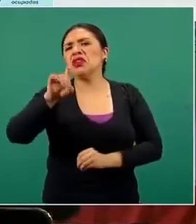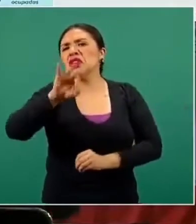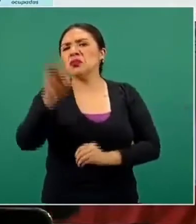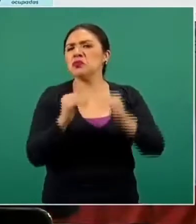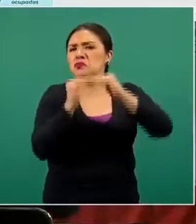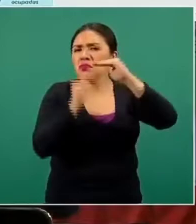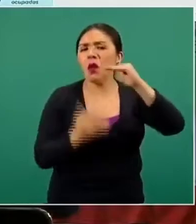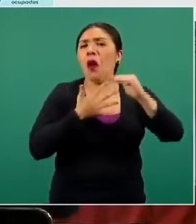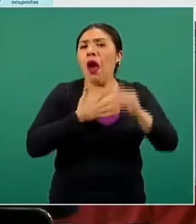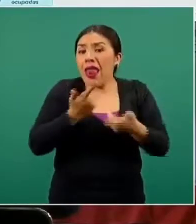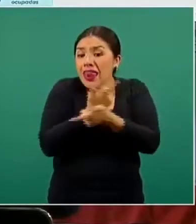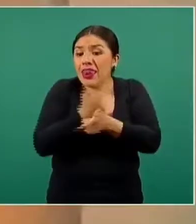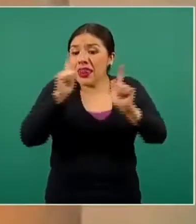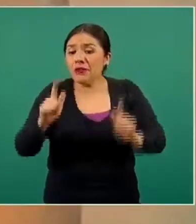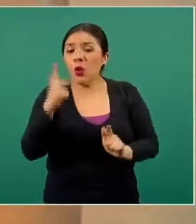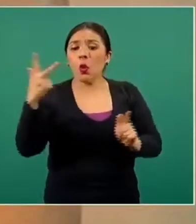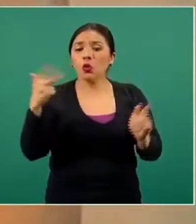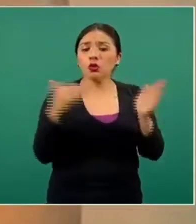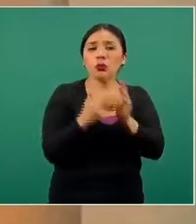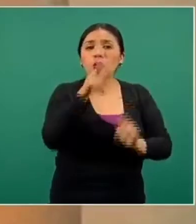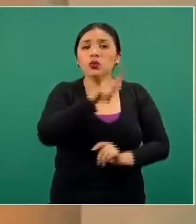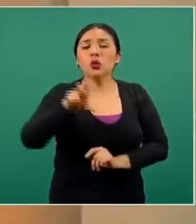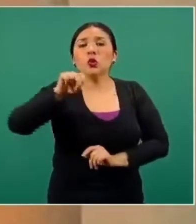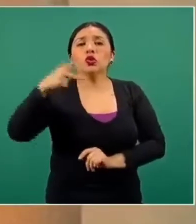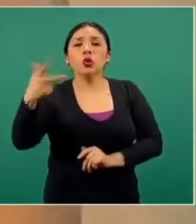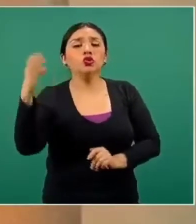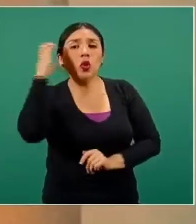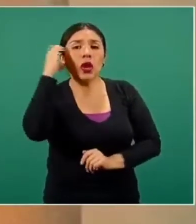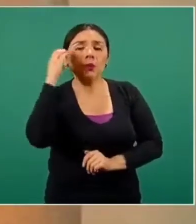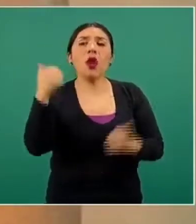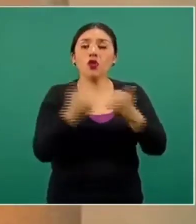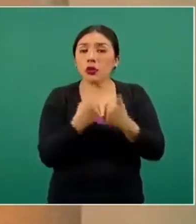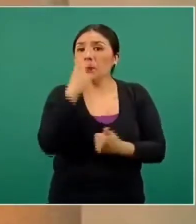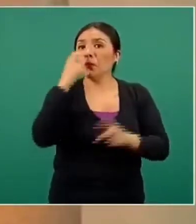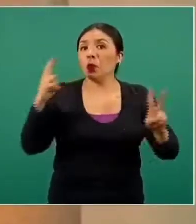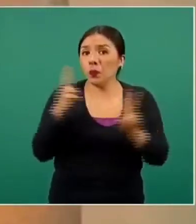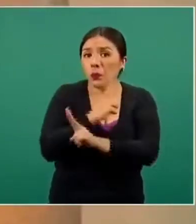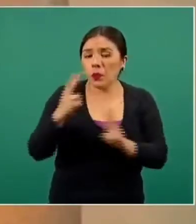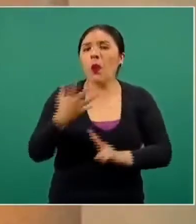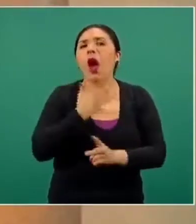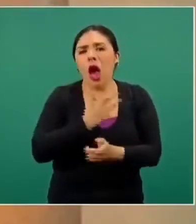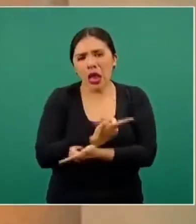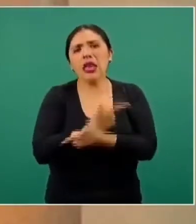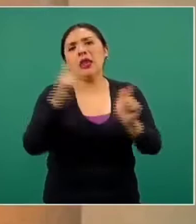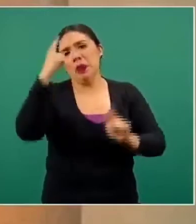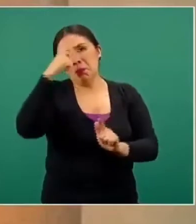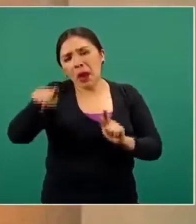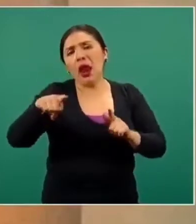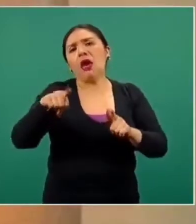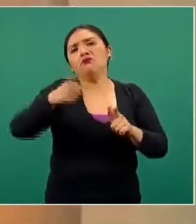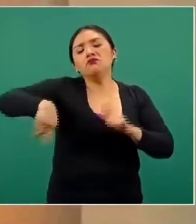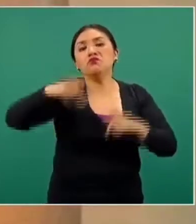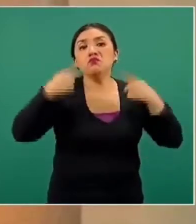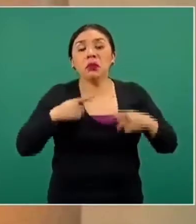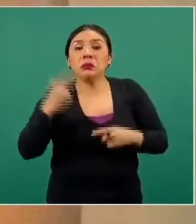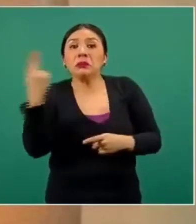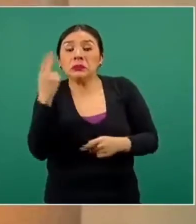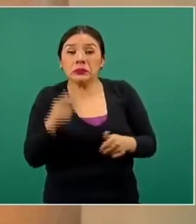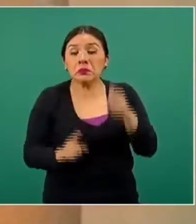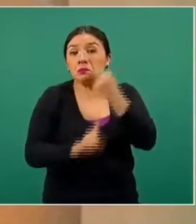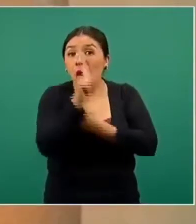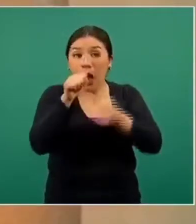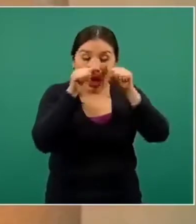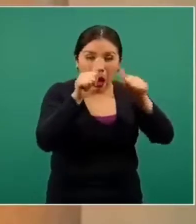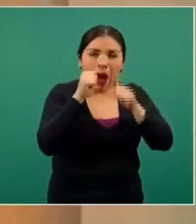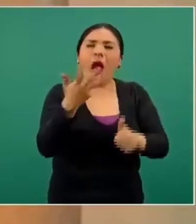nos deja 8.888 camas con ventilador, pues que están disponibles a nivel nacional para la atención de